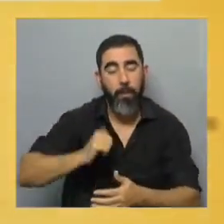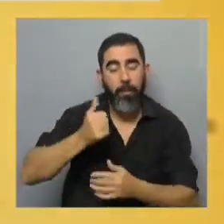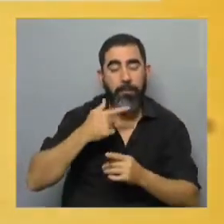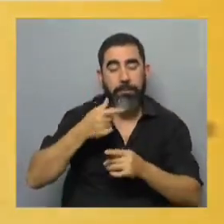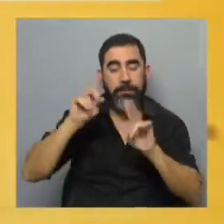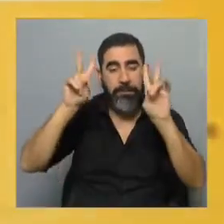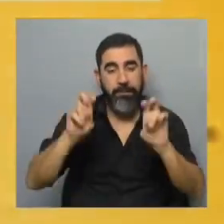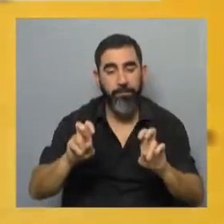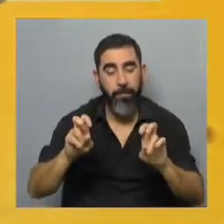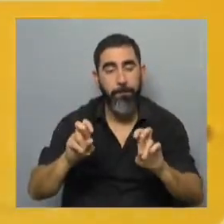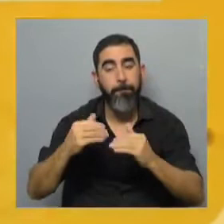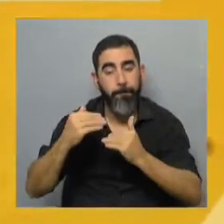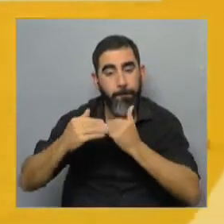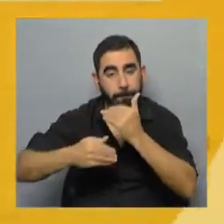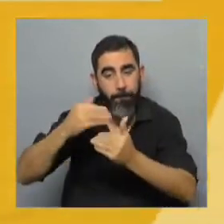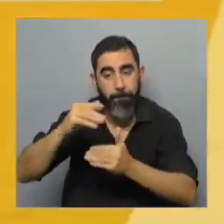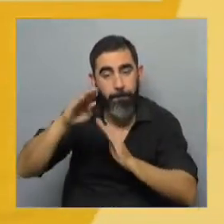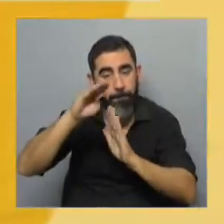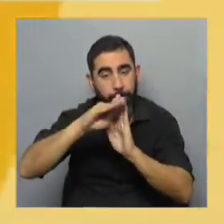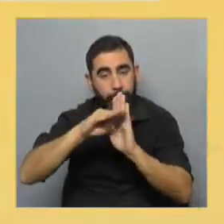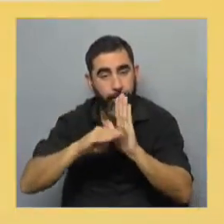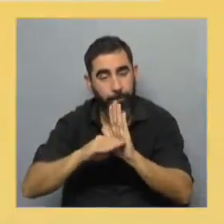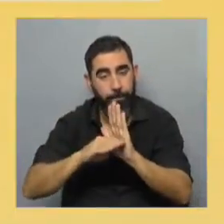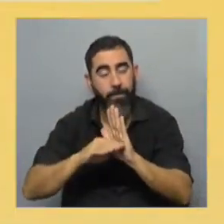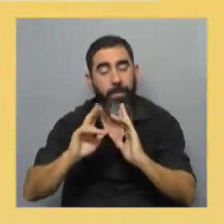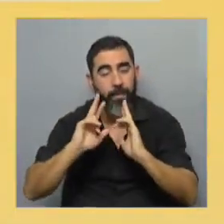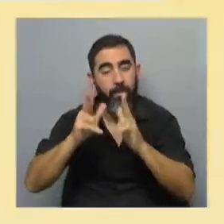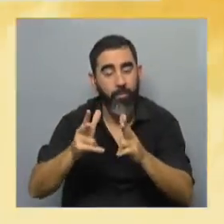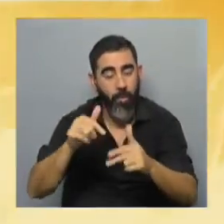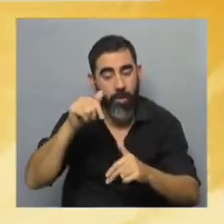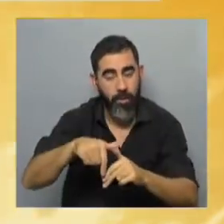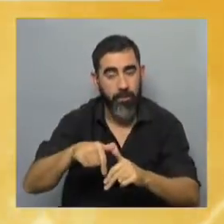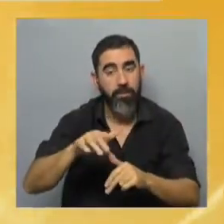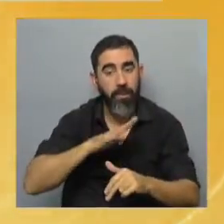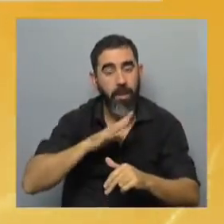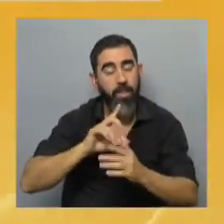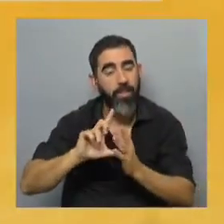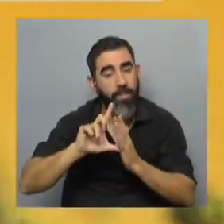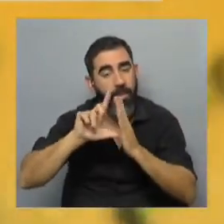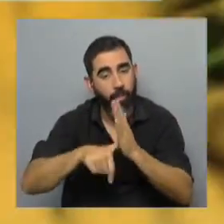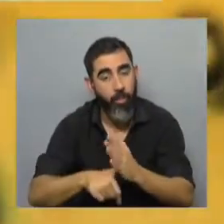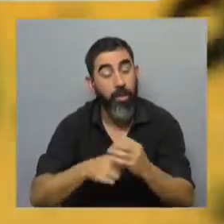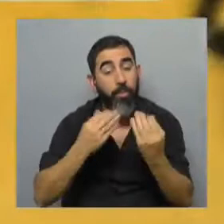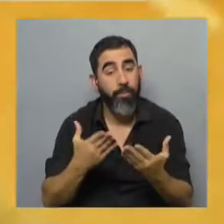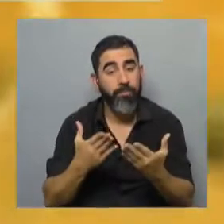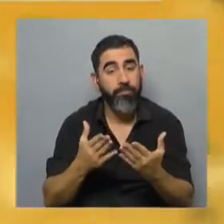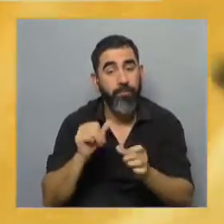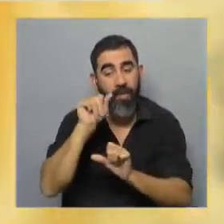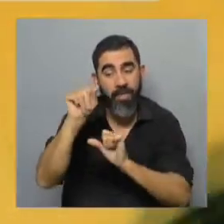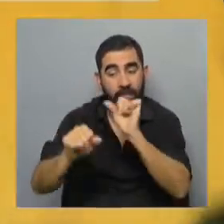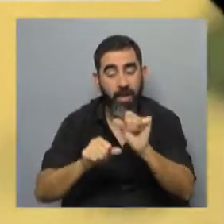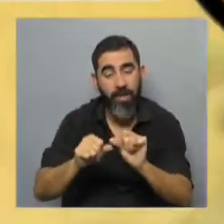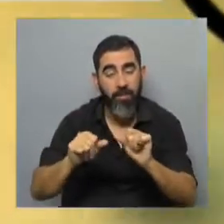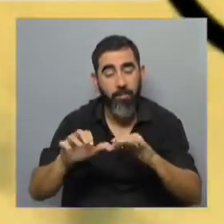mención, que se está avanzando, sí, en este programa. Más de una vez hemos dicho que hay un atraso ahí importante porque se están dañando por la